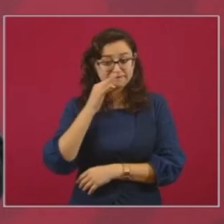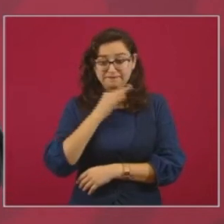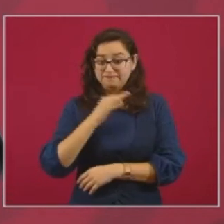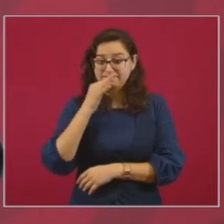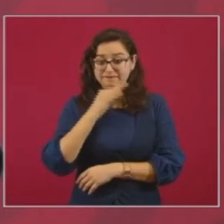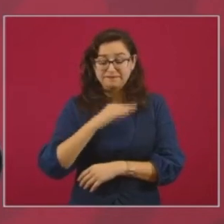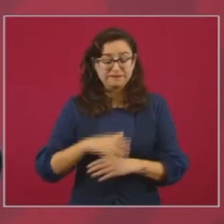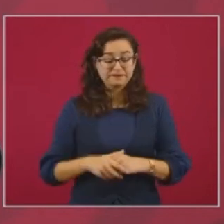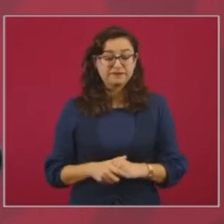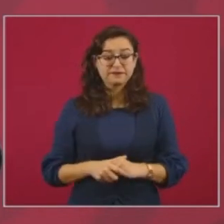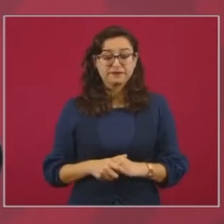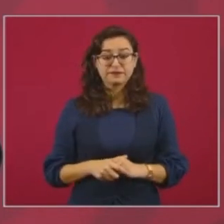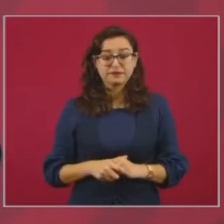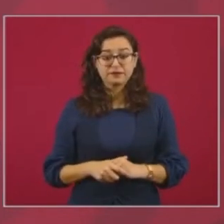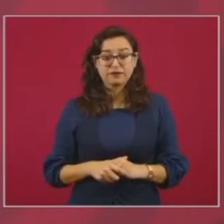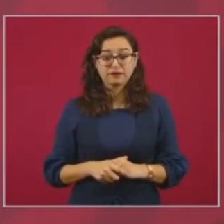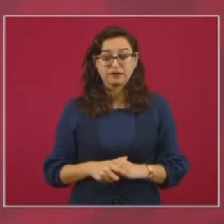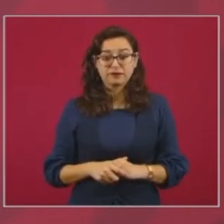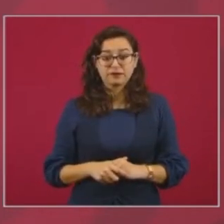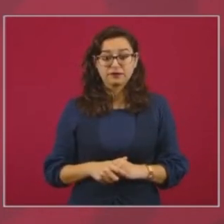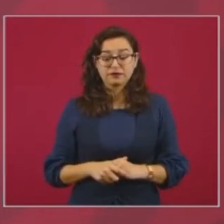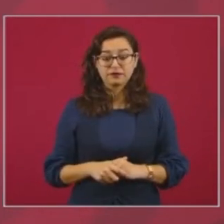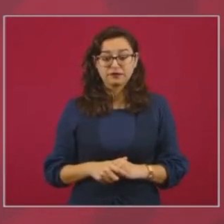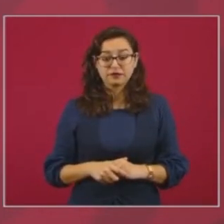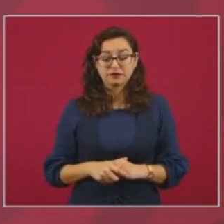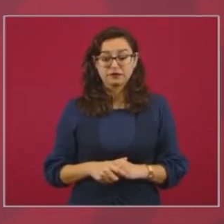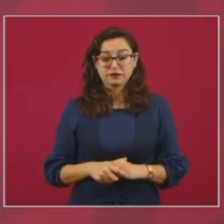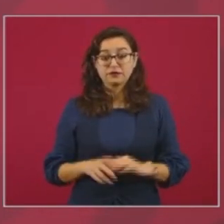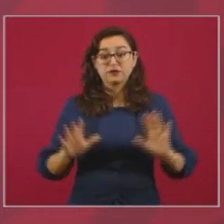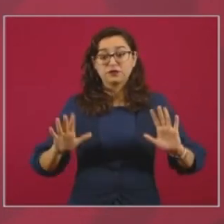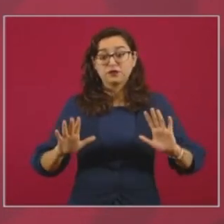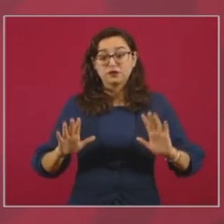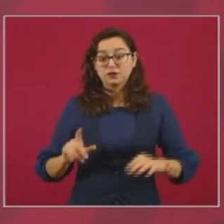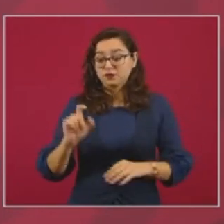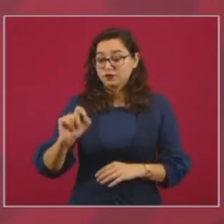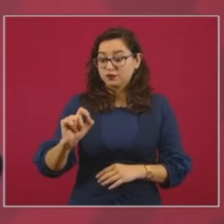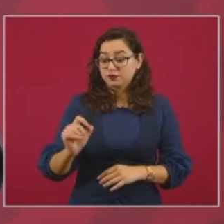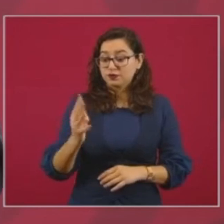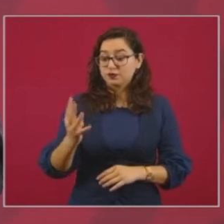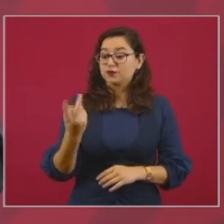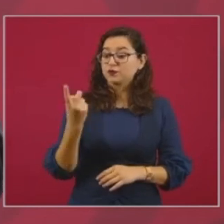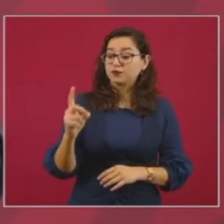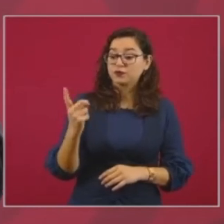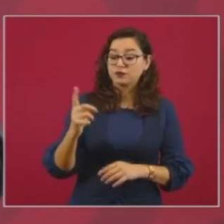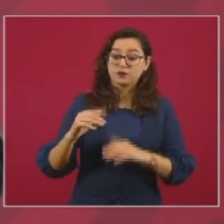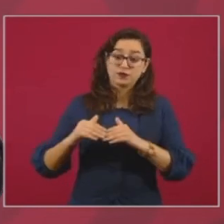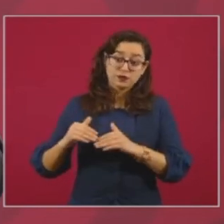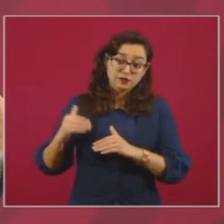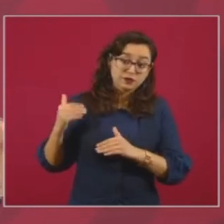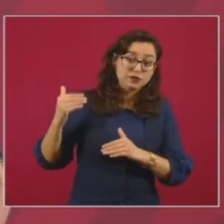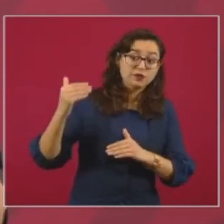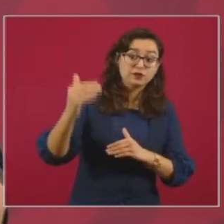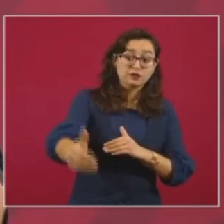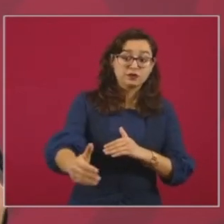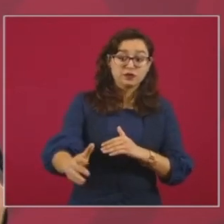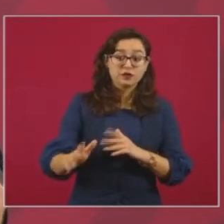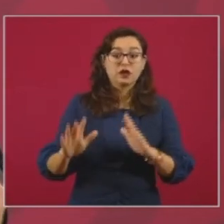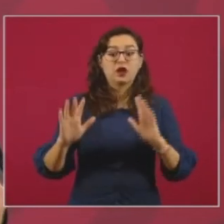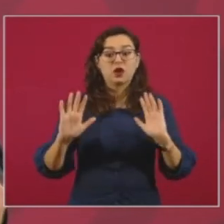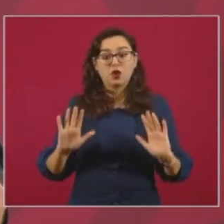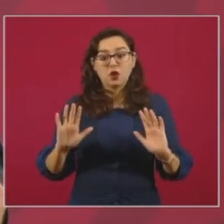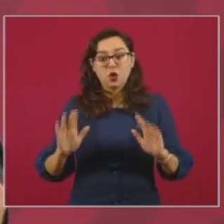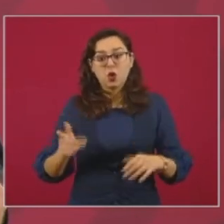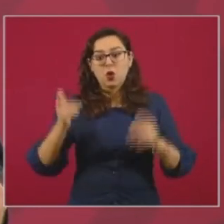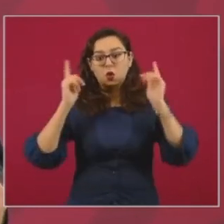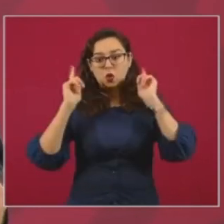Y yo espero que pasando ya el 24 ya baje